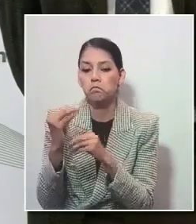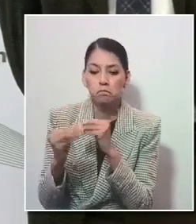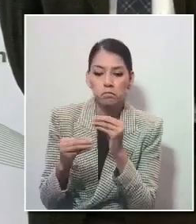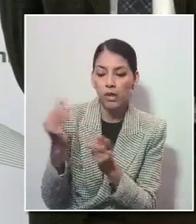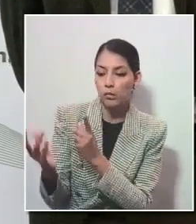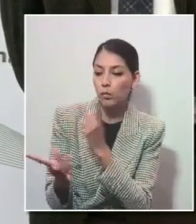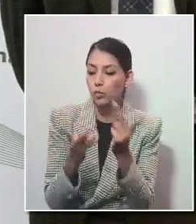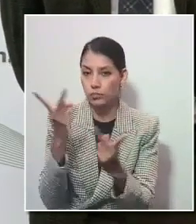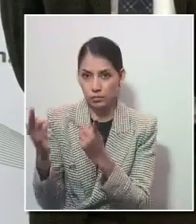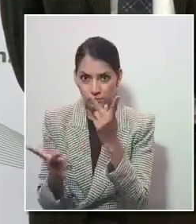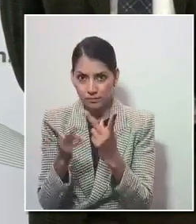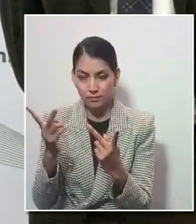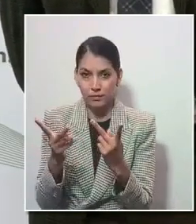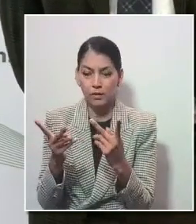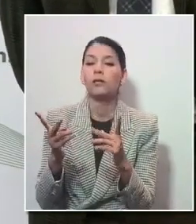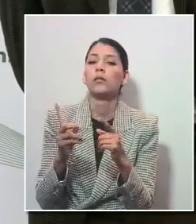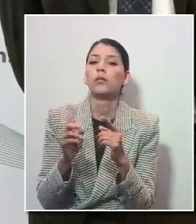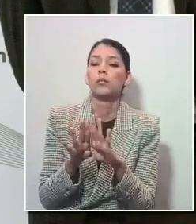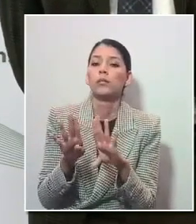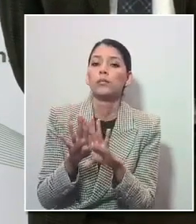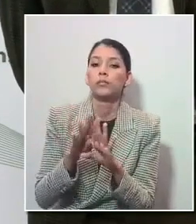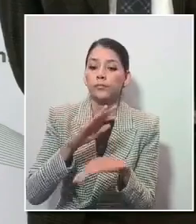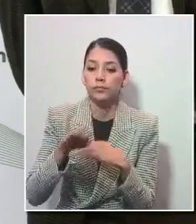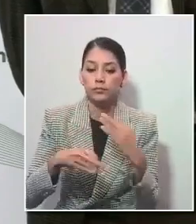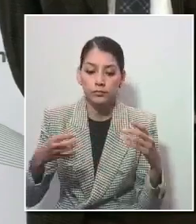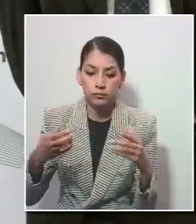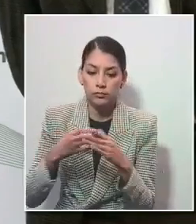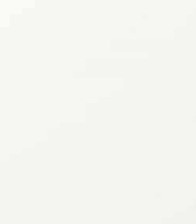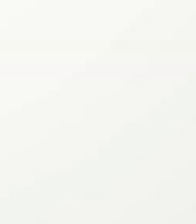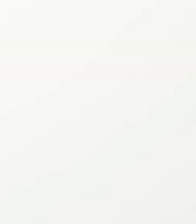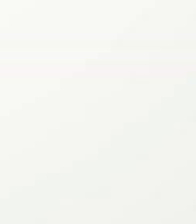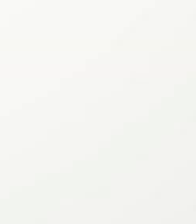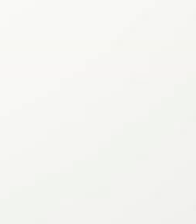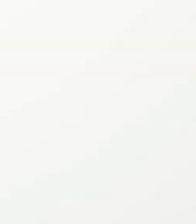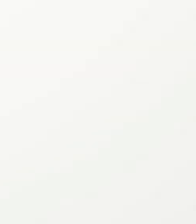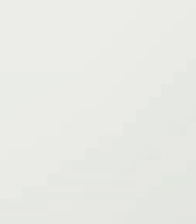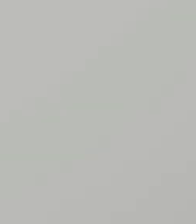consulta con toda la comunidad universitaria.